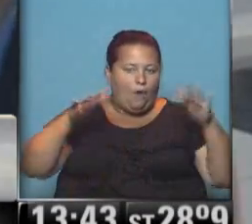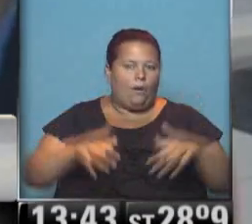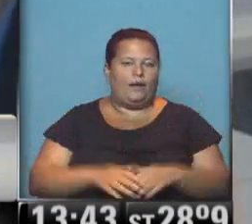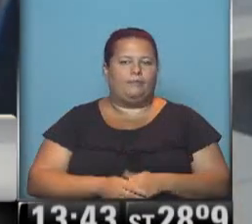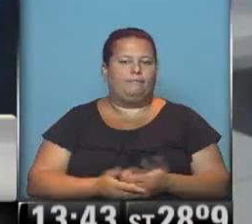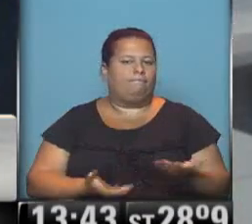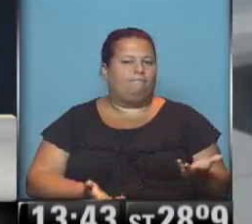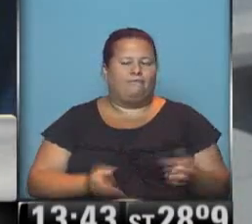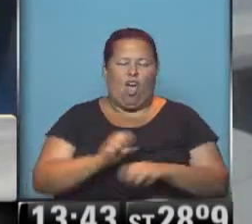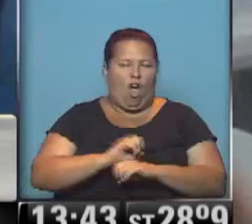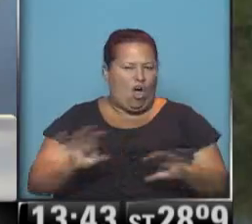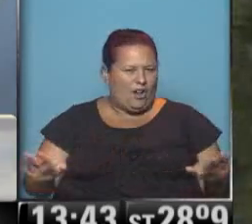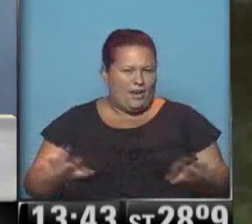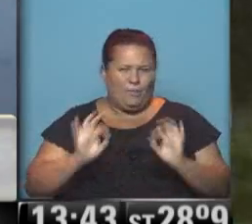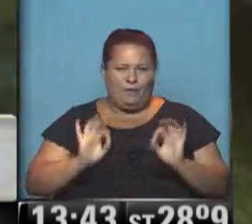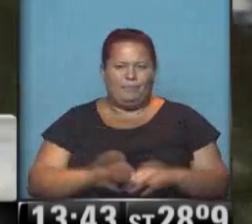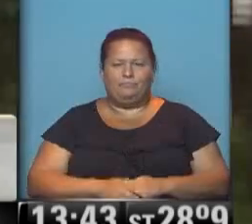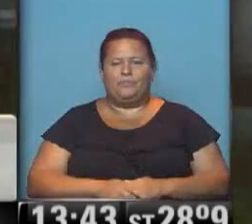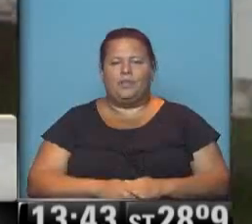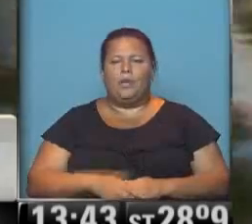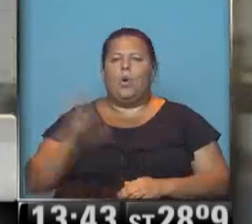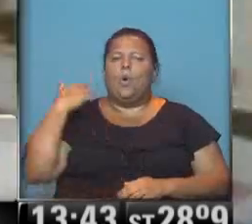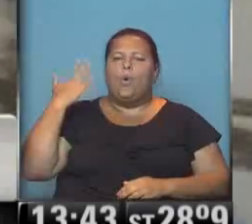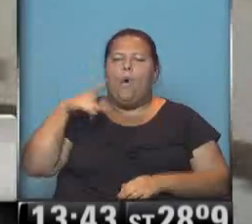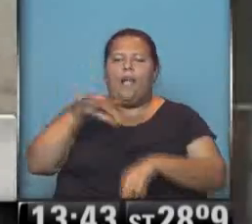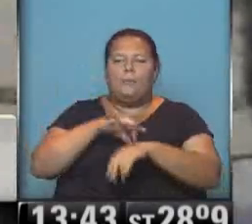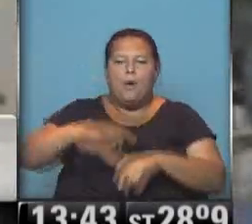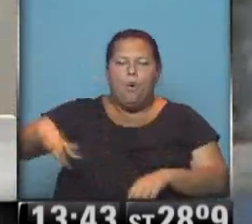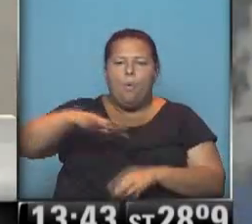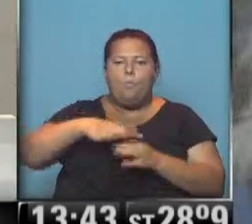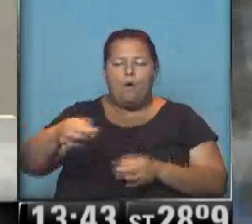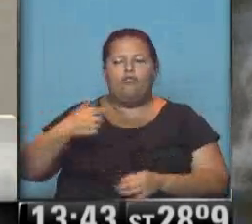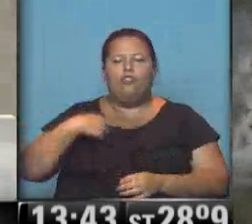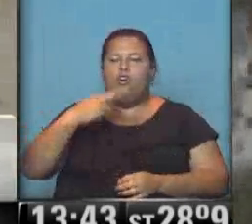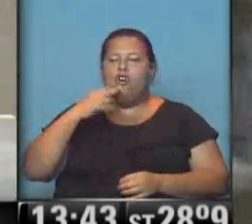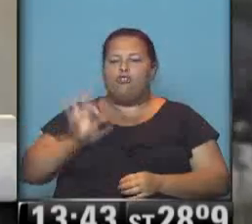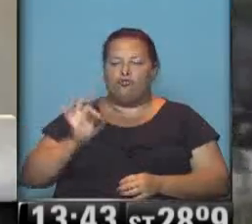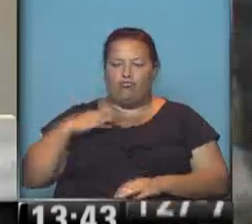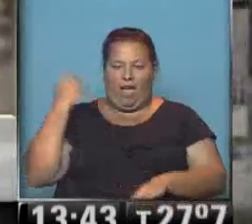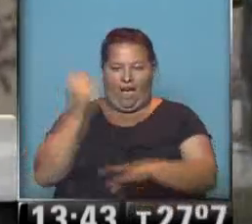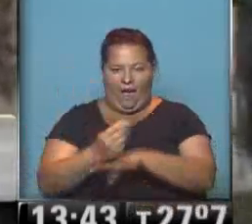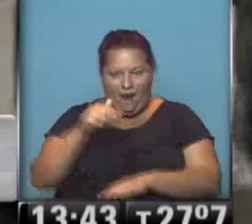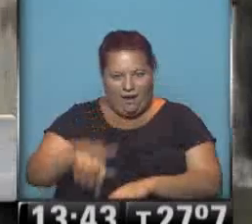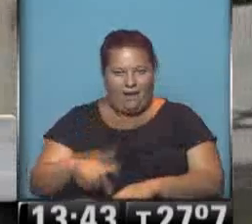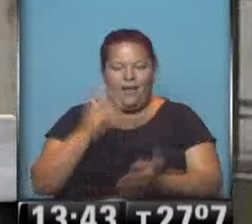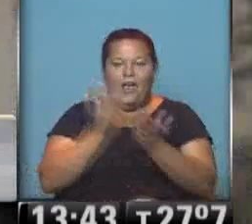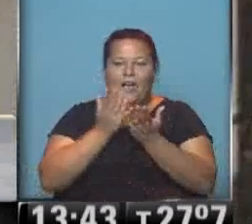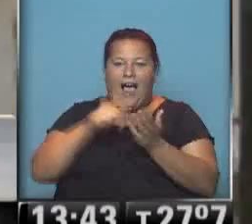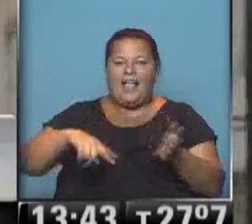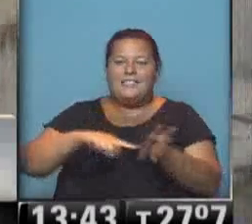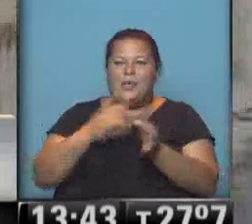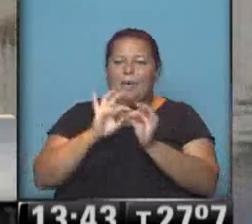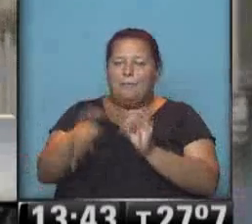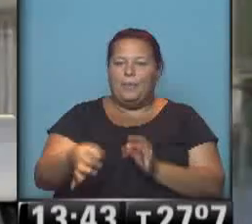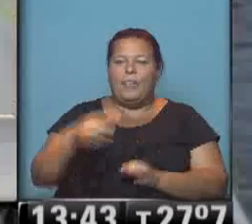agua o se que es un desastre total doctor Cuánto hace que es el médico del pueblo Yo hace 12 años que llegué acá hice la residencia en una ciudad